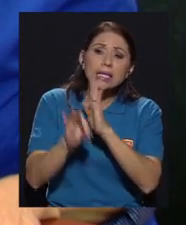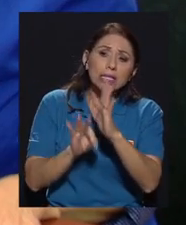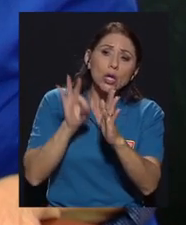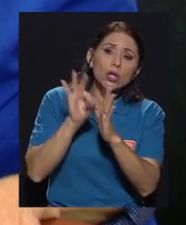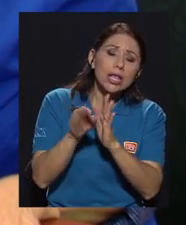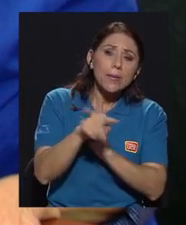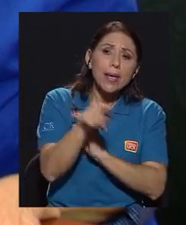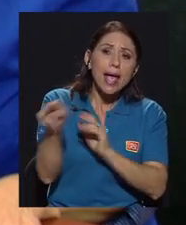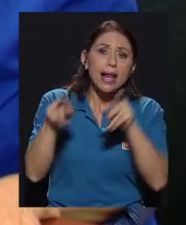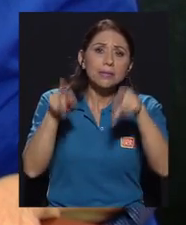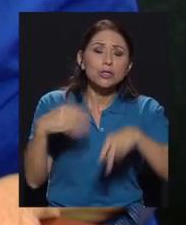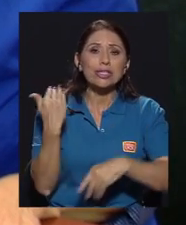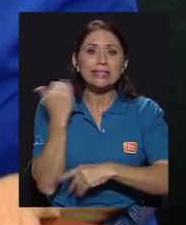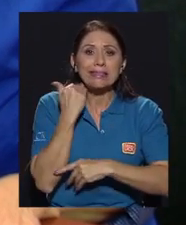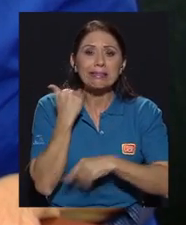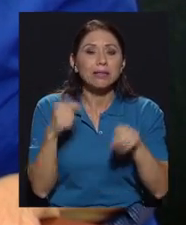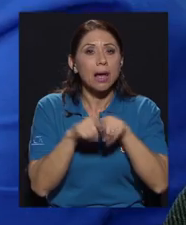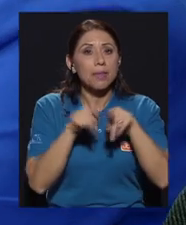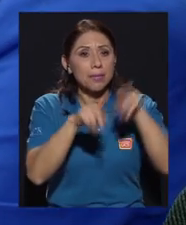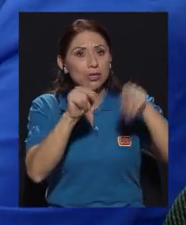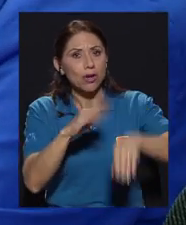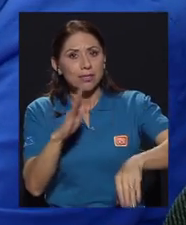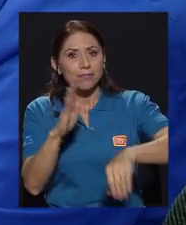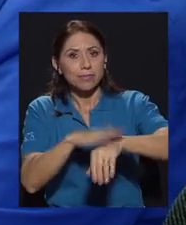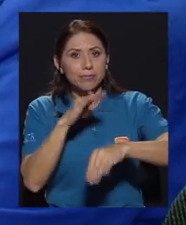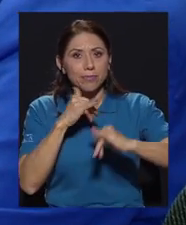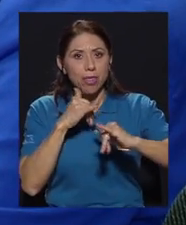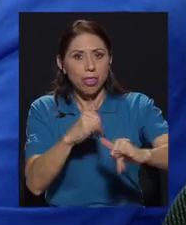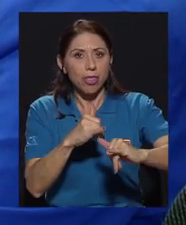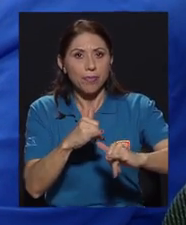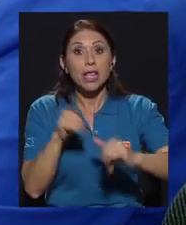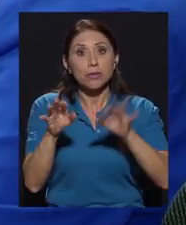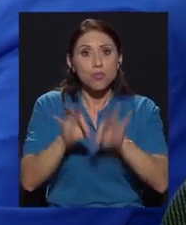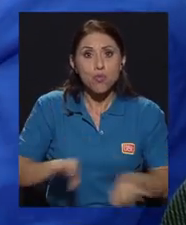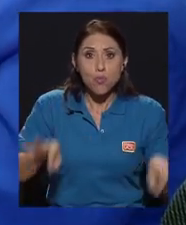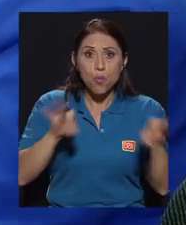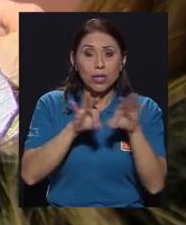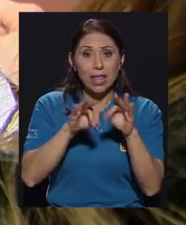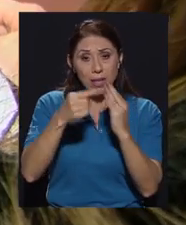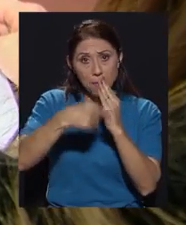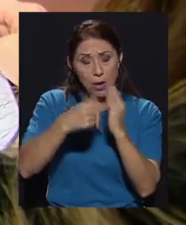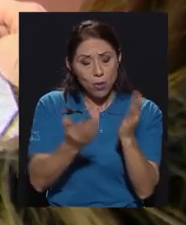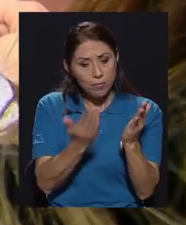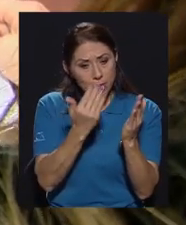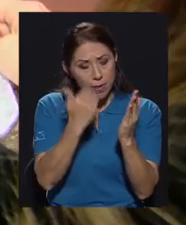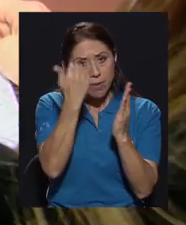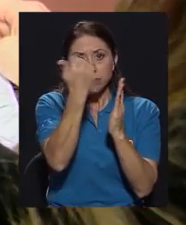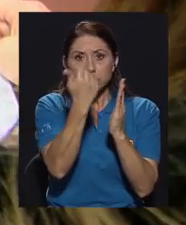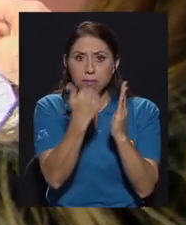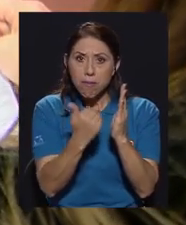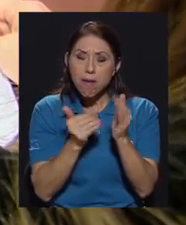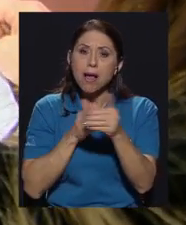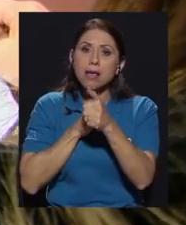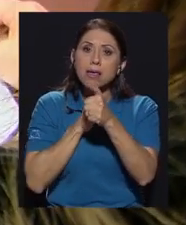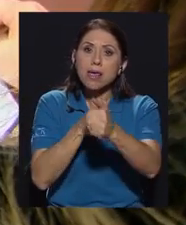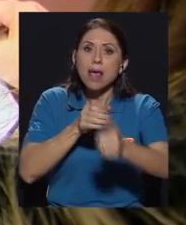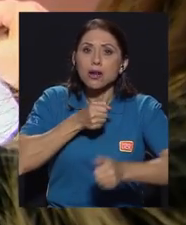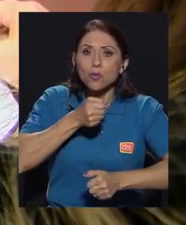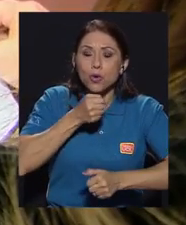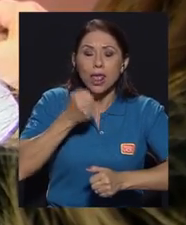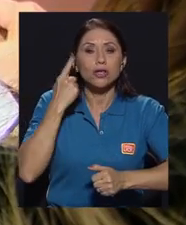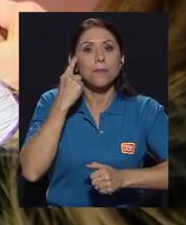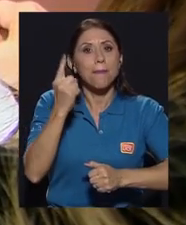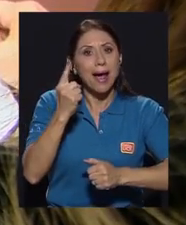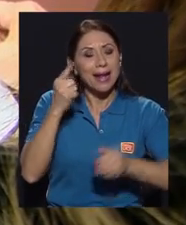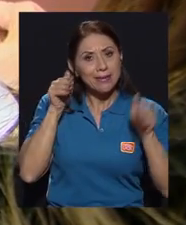víctimas y los imputados del caso. De allí la importancia de contar con un manual que guíe a los comunicadores para que aborden estos